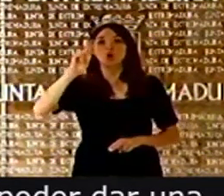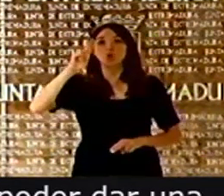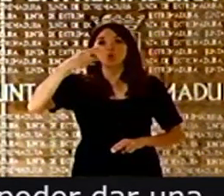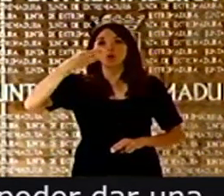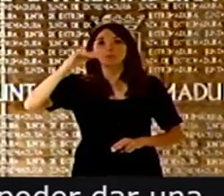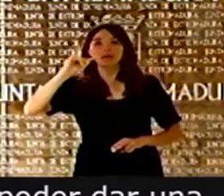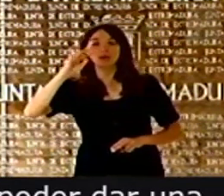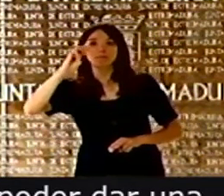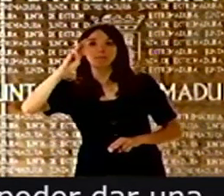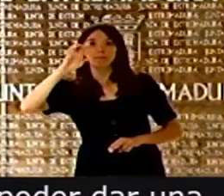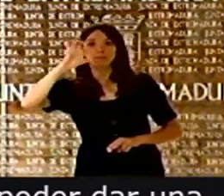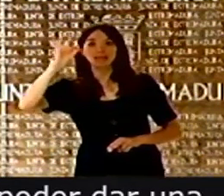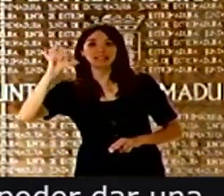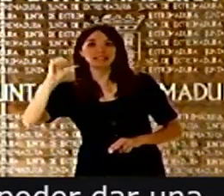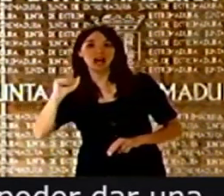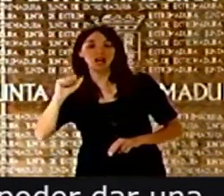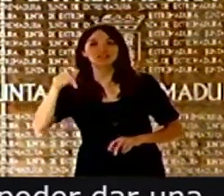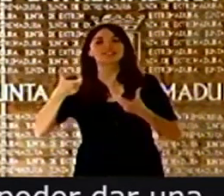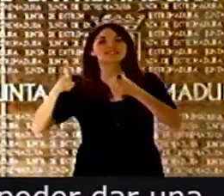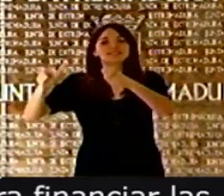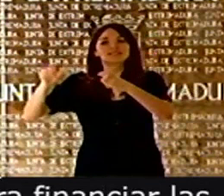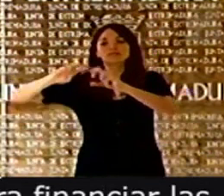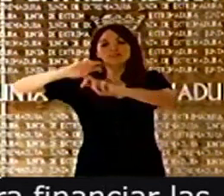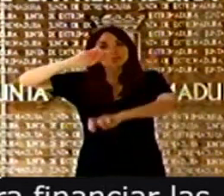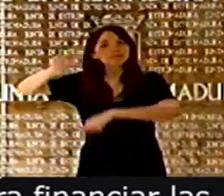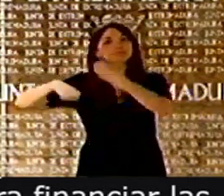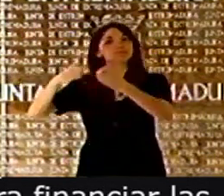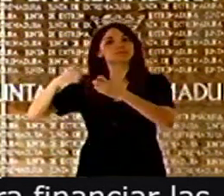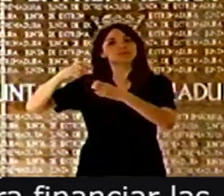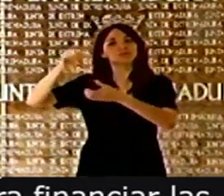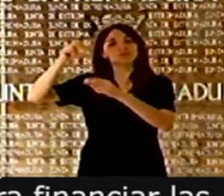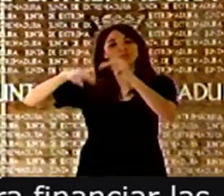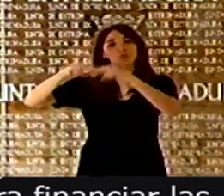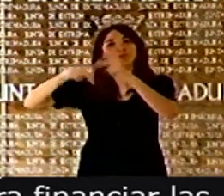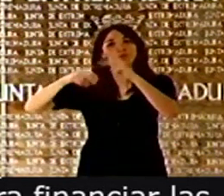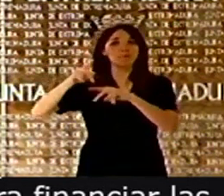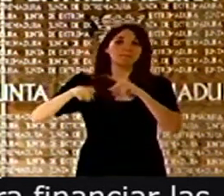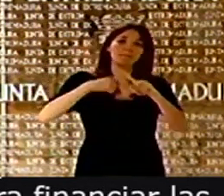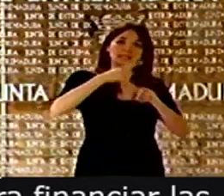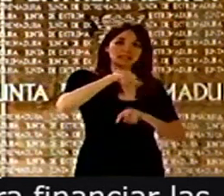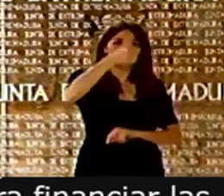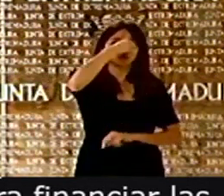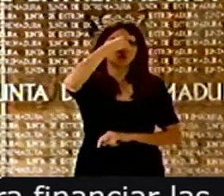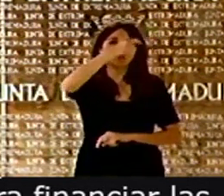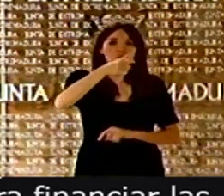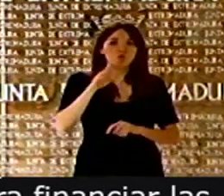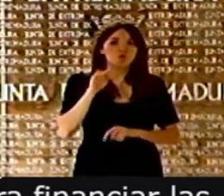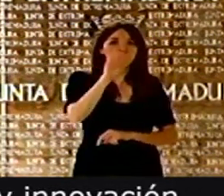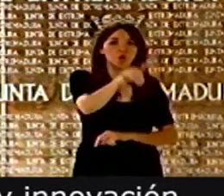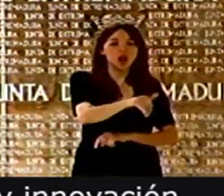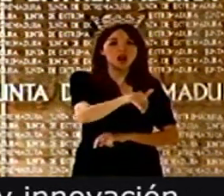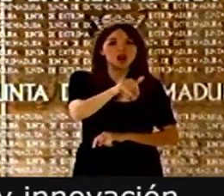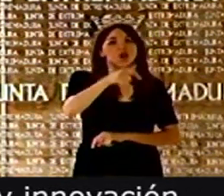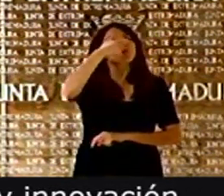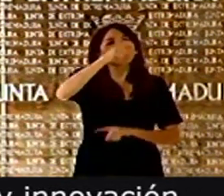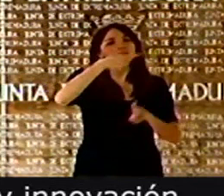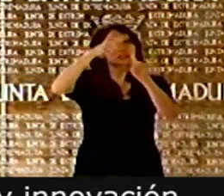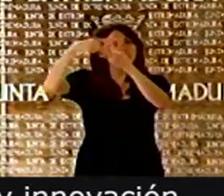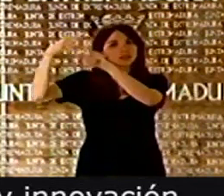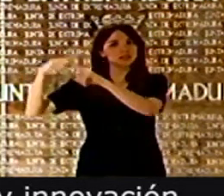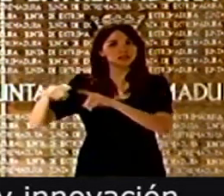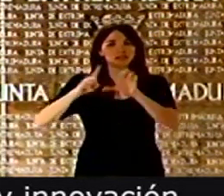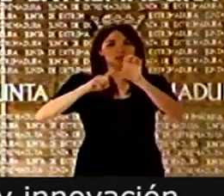actuaciones comprendidas en el área de regeneración y renovación urbana y también rural de distintos municipios de la región. En